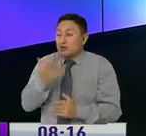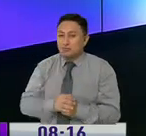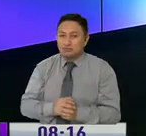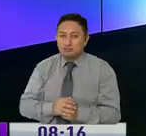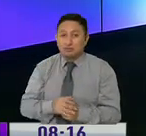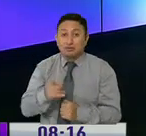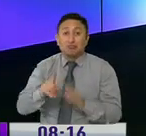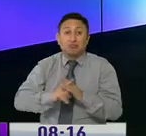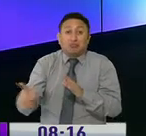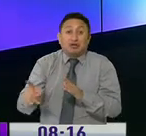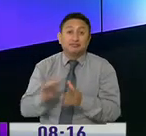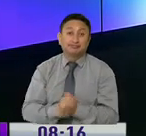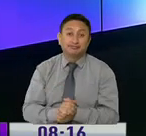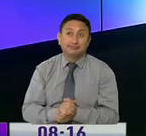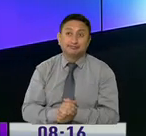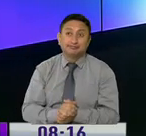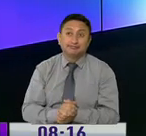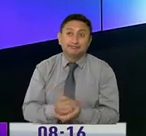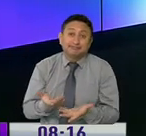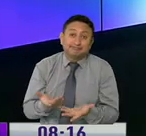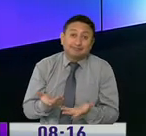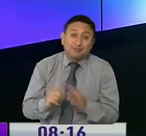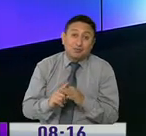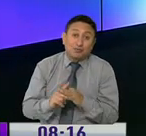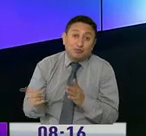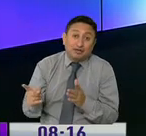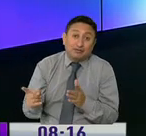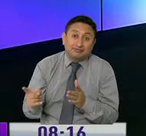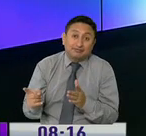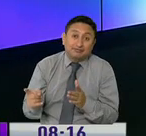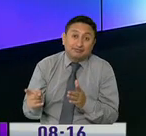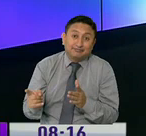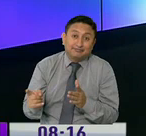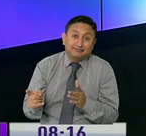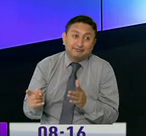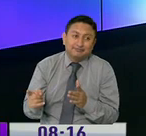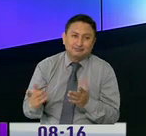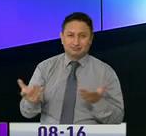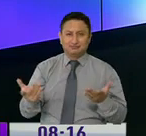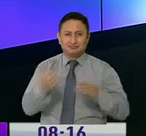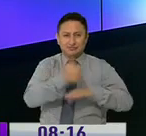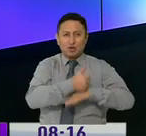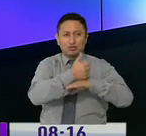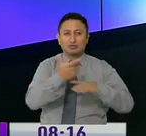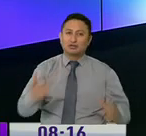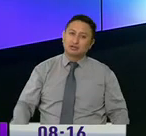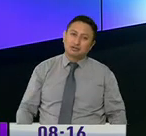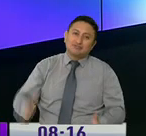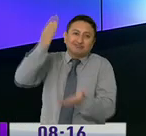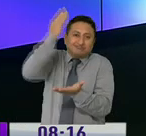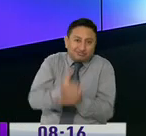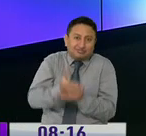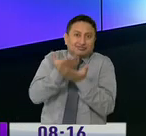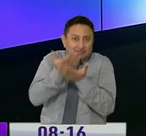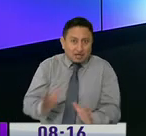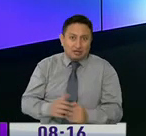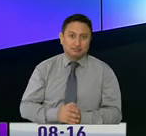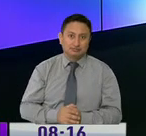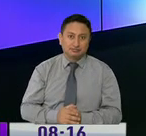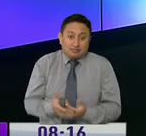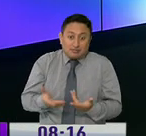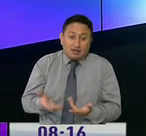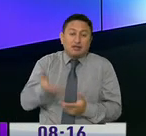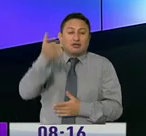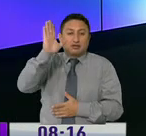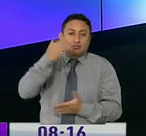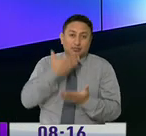ciudad, se fue, huyó. Esto, autoridades, hay que poner un alto, ¿no? O sea, no, a Dios gracias,